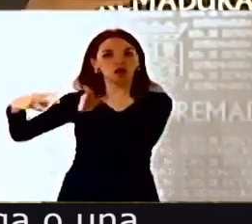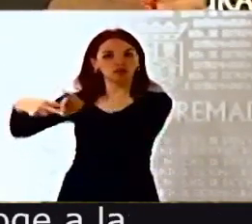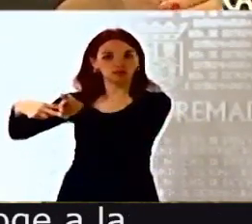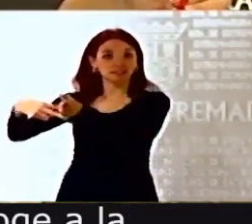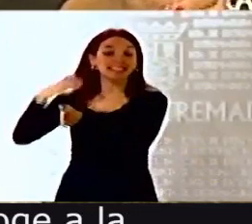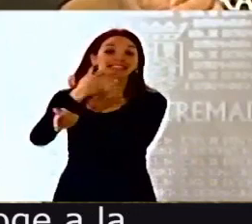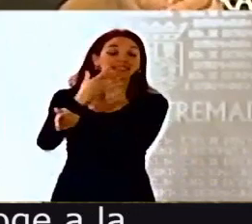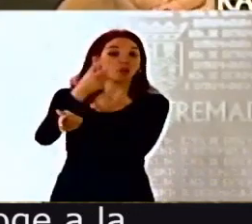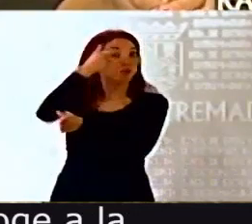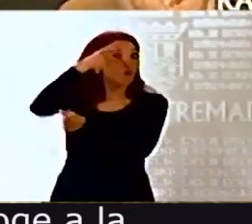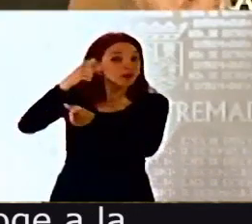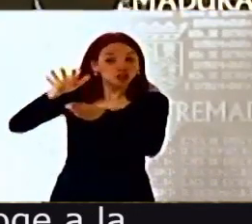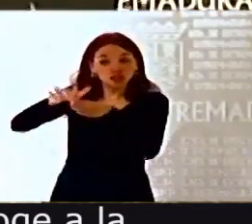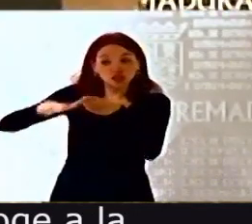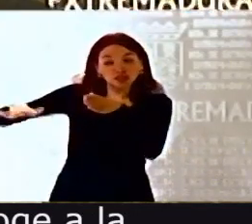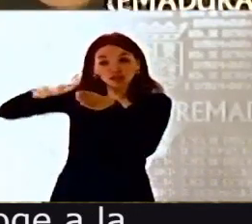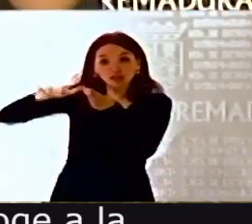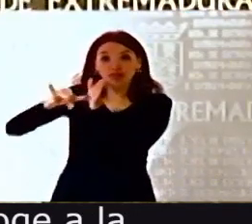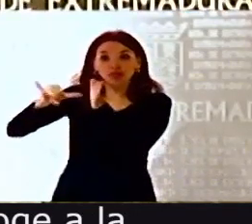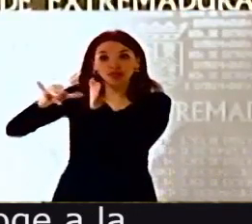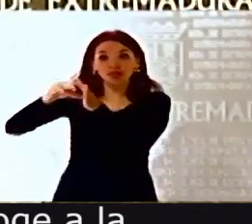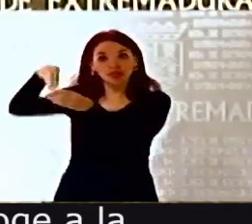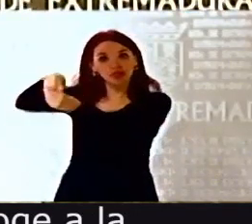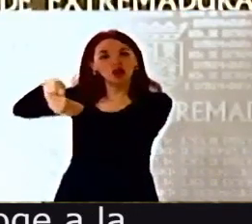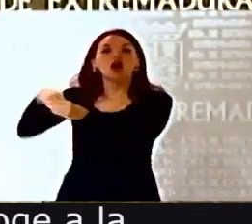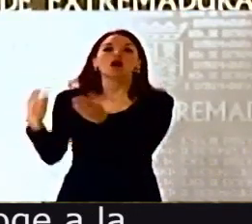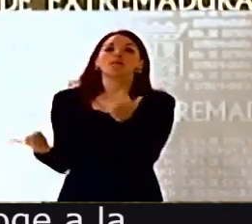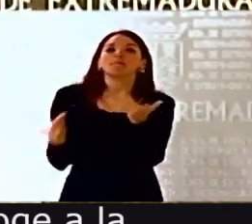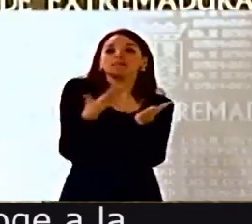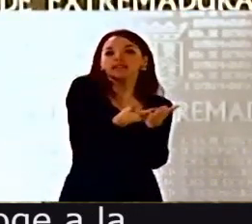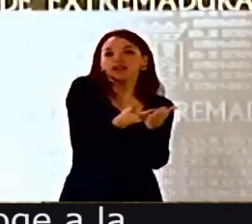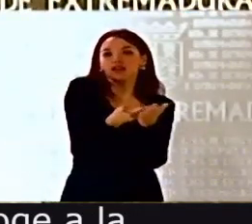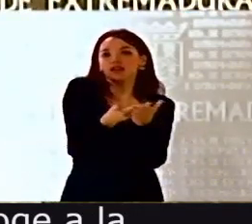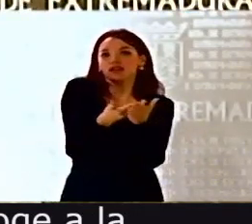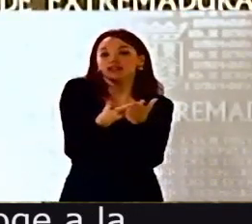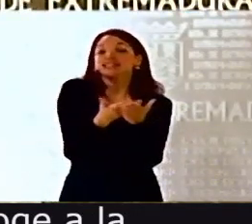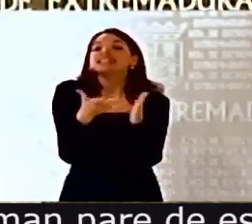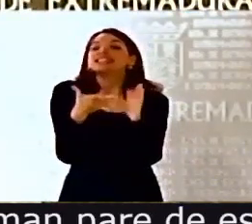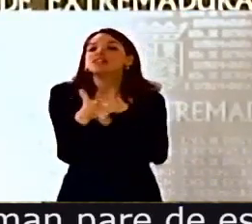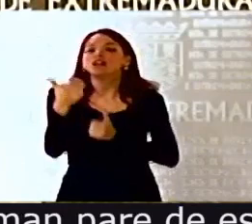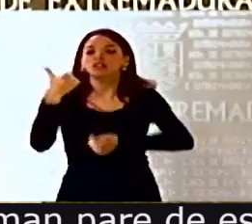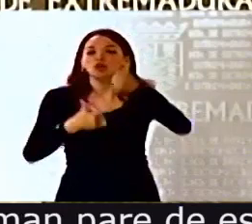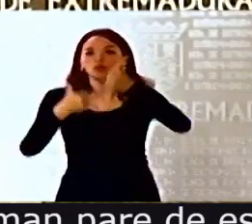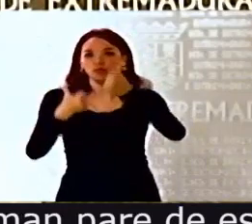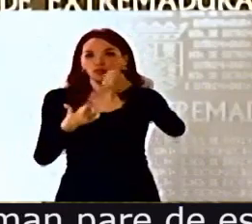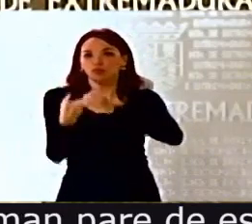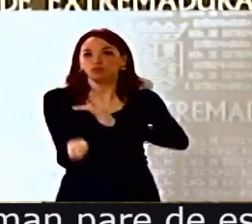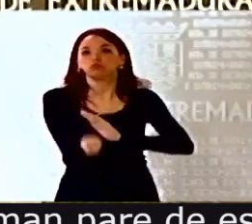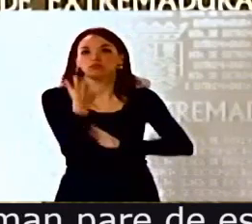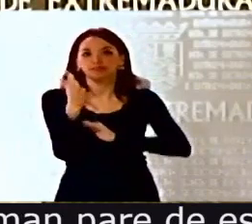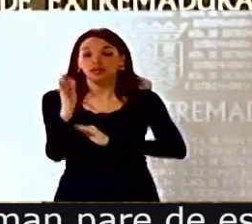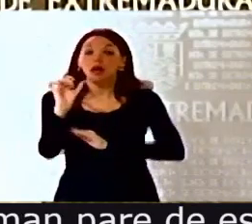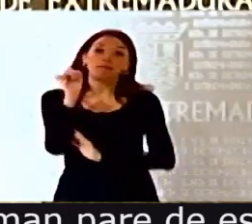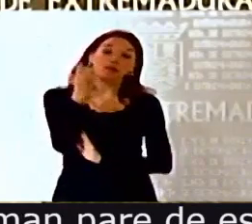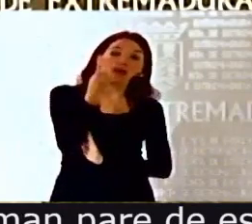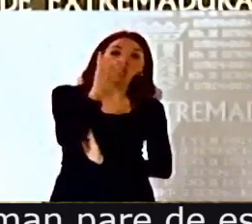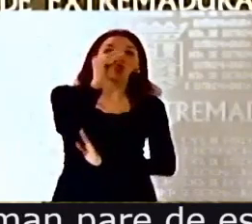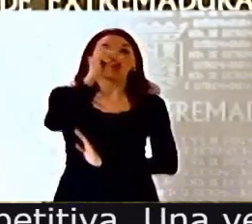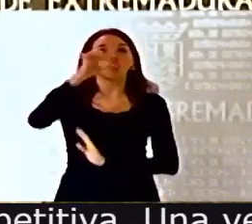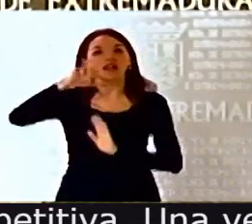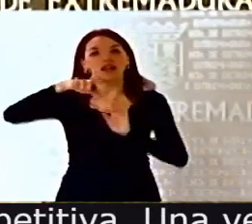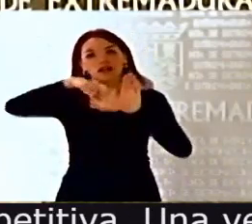municipios que forman parte de esa mancomunidad solicitan, es en concurrencia competitiva. Una vez que se publique en el DEO hay 2 meses de